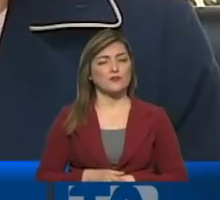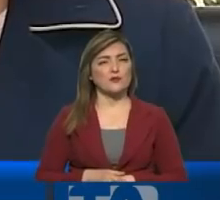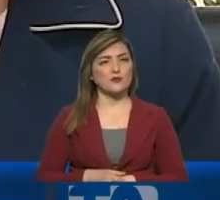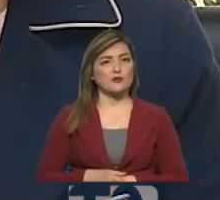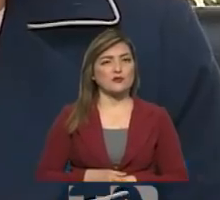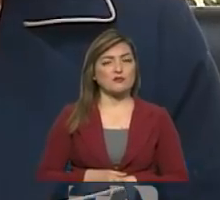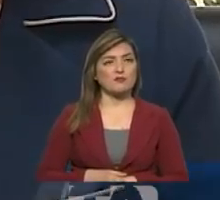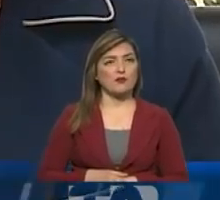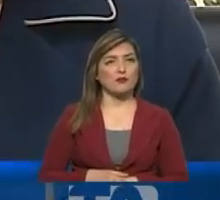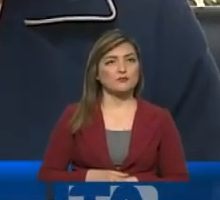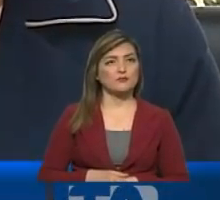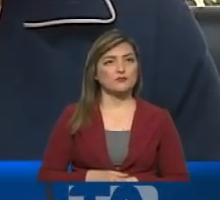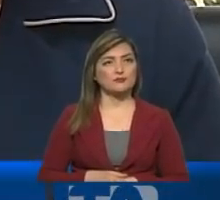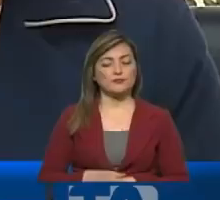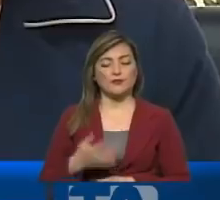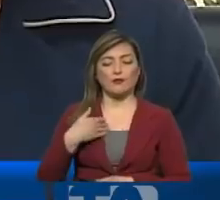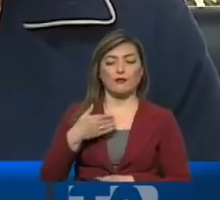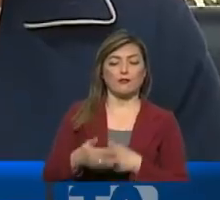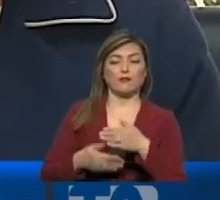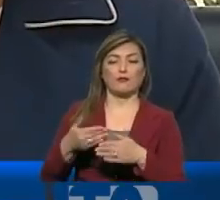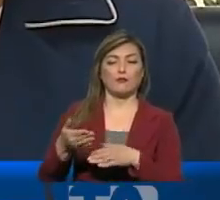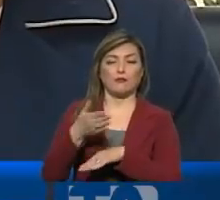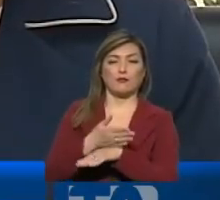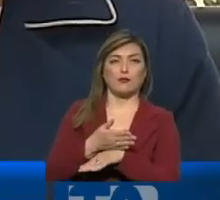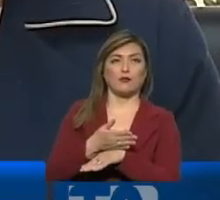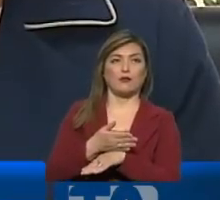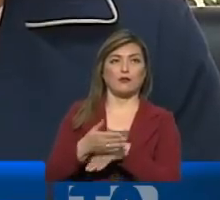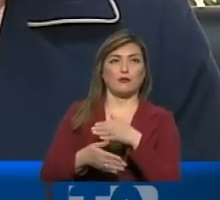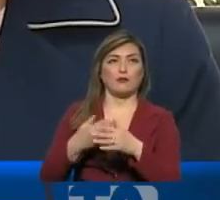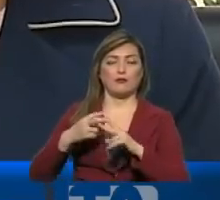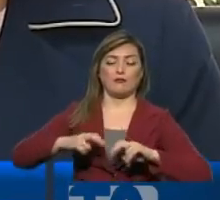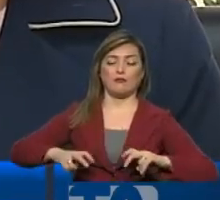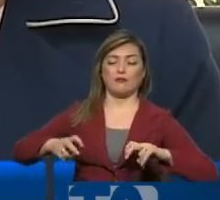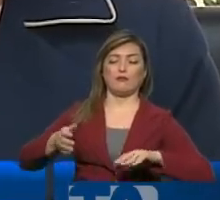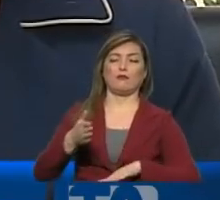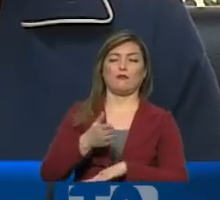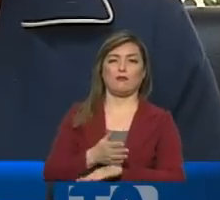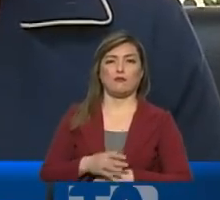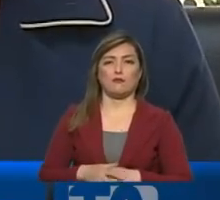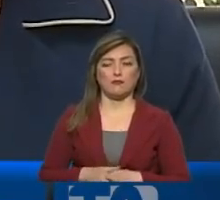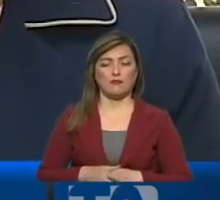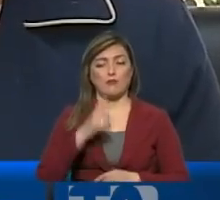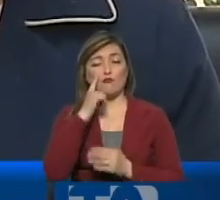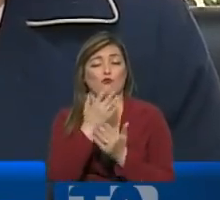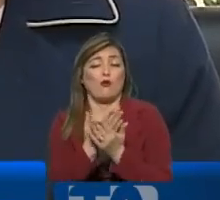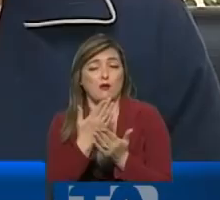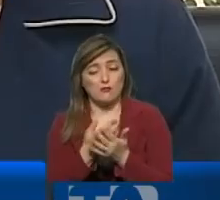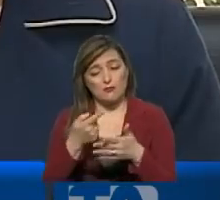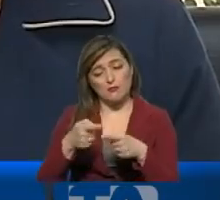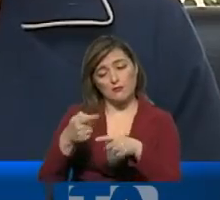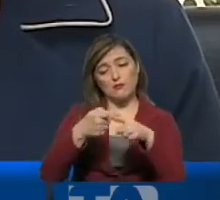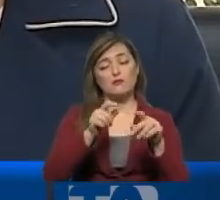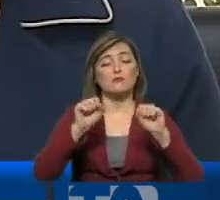Definitivamente nosotros, dentro de la fase preprocesal, investigación previa, consideramos que existen elementos varios